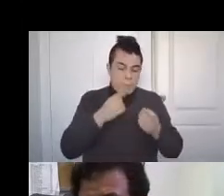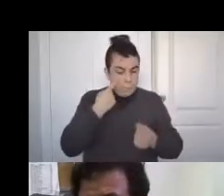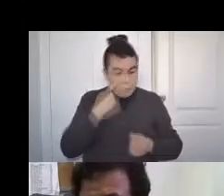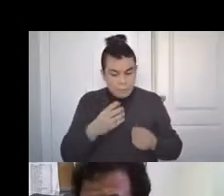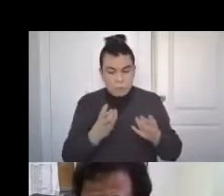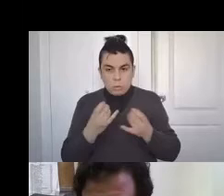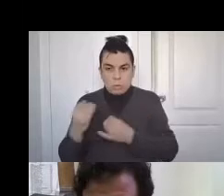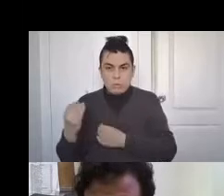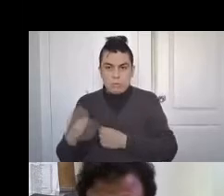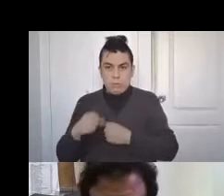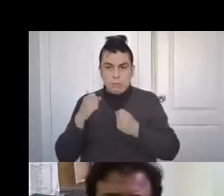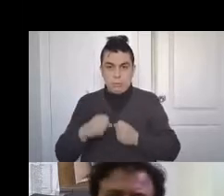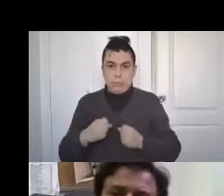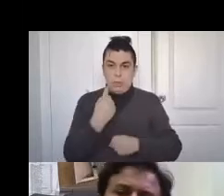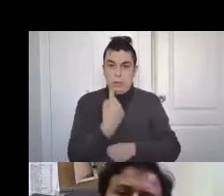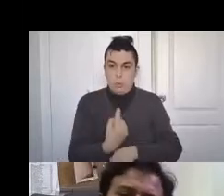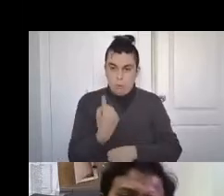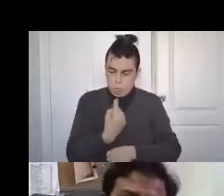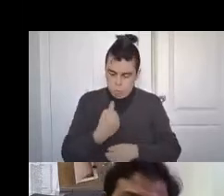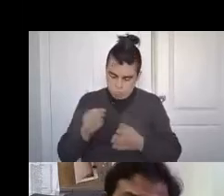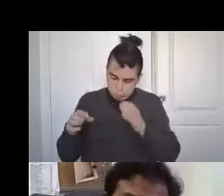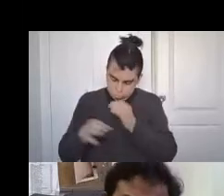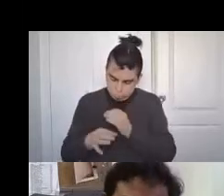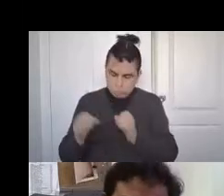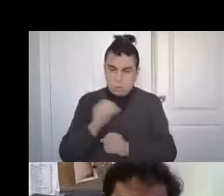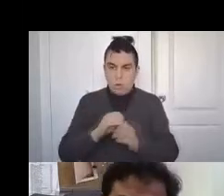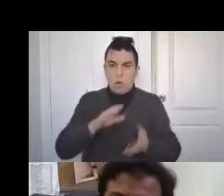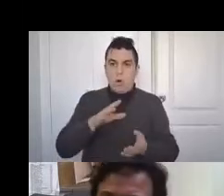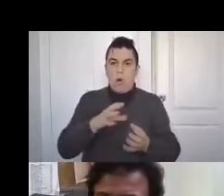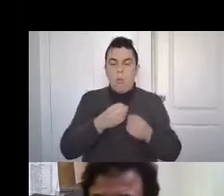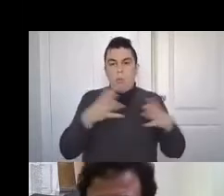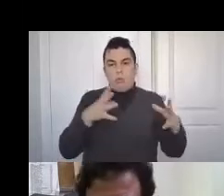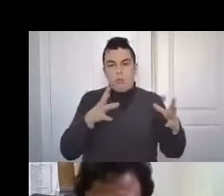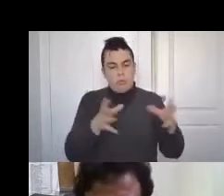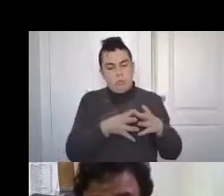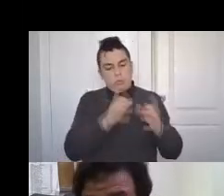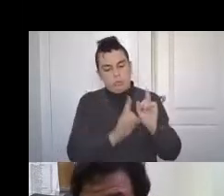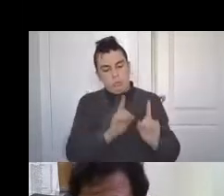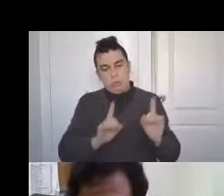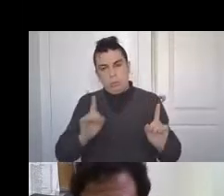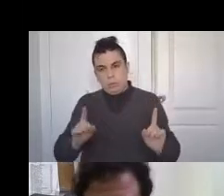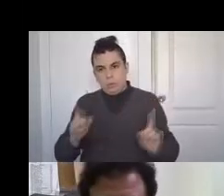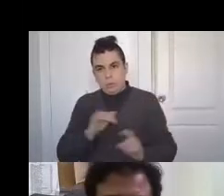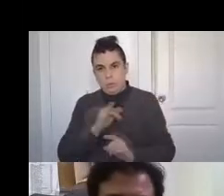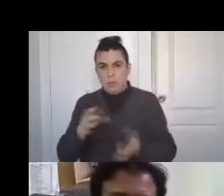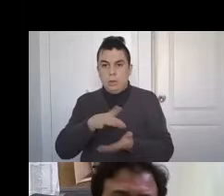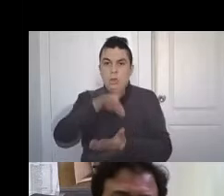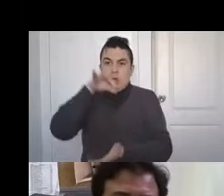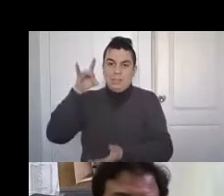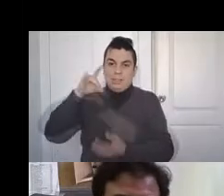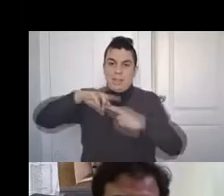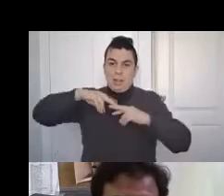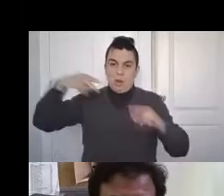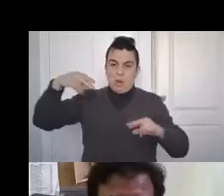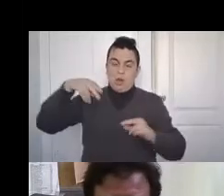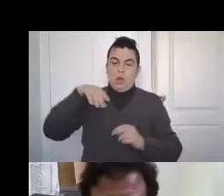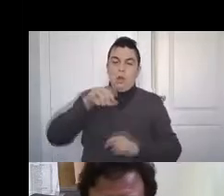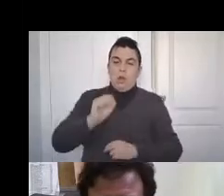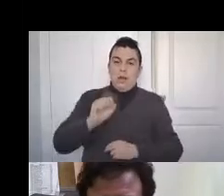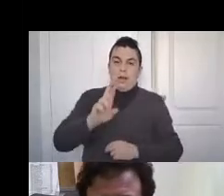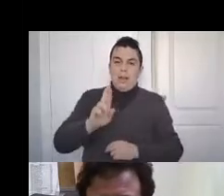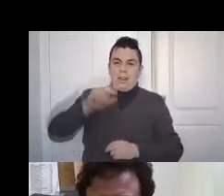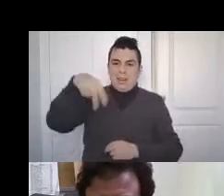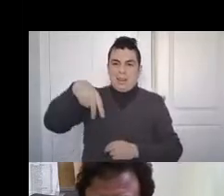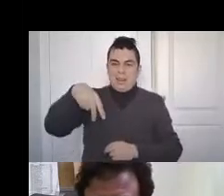en pool o agrupados, ¿sí? Luego de eso se hace una extracción del ARN viral, que es el genoma, y de ese genoma yo puedo hacer